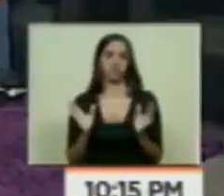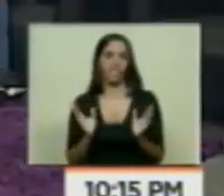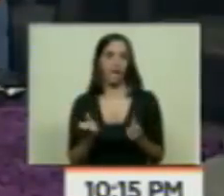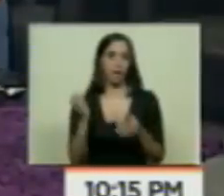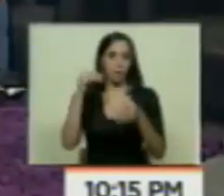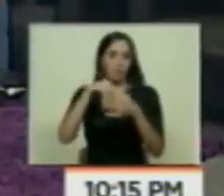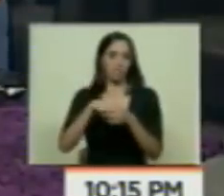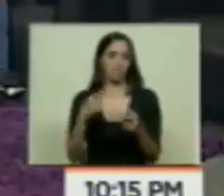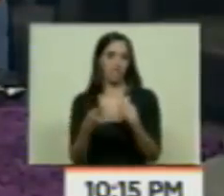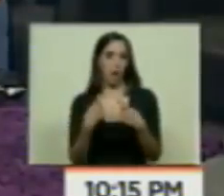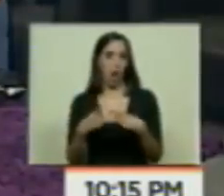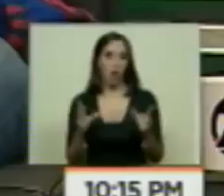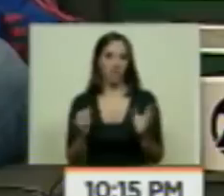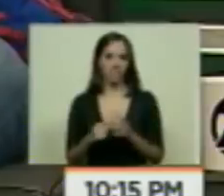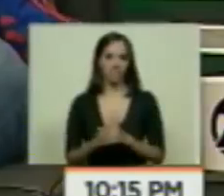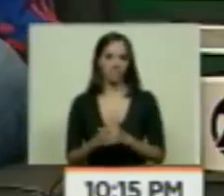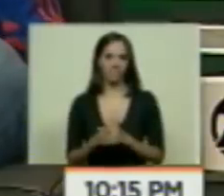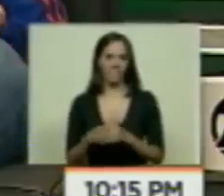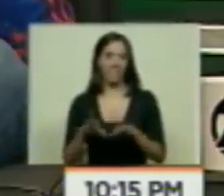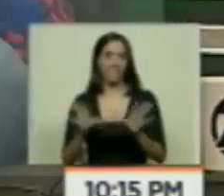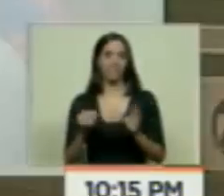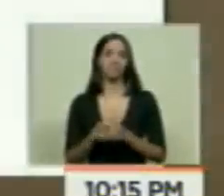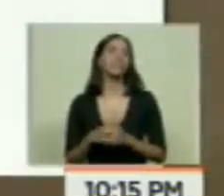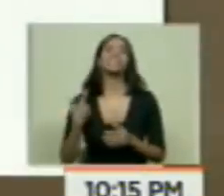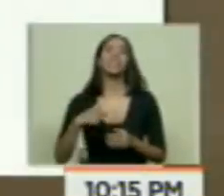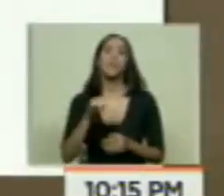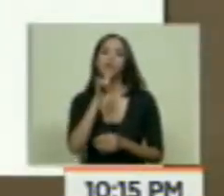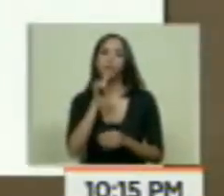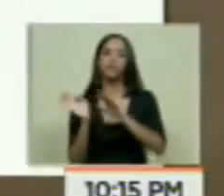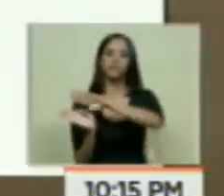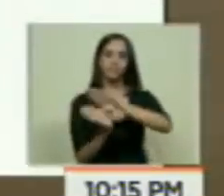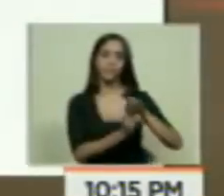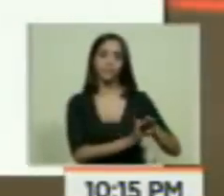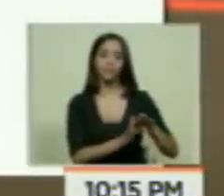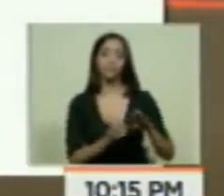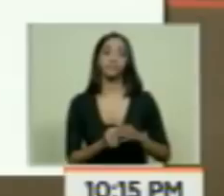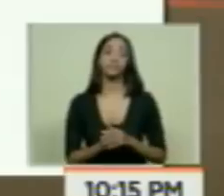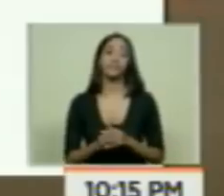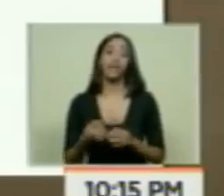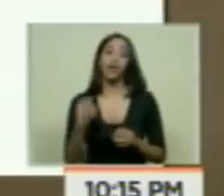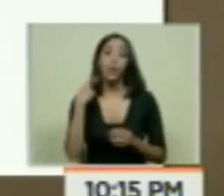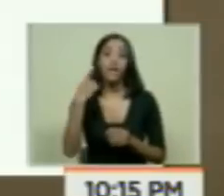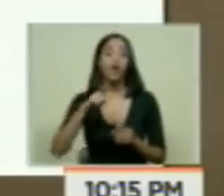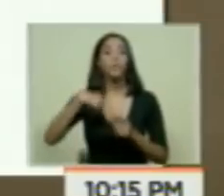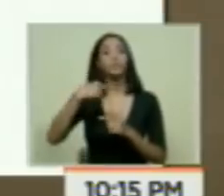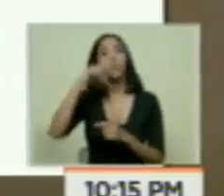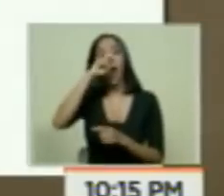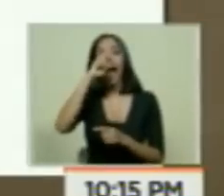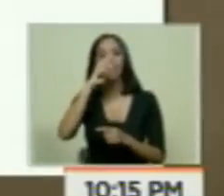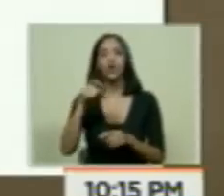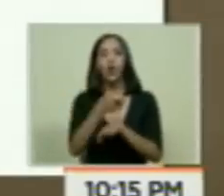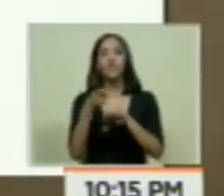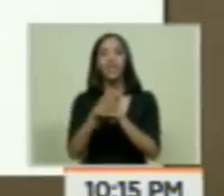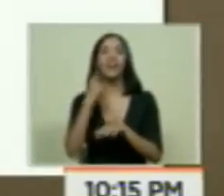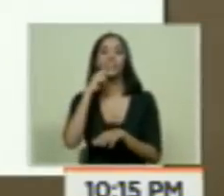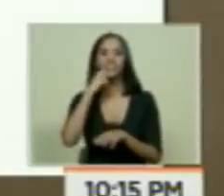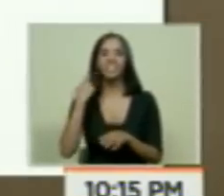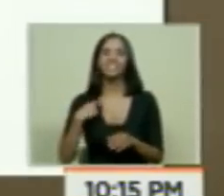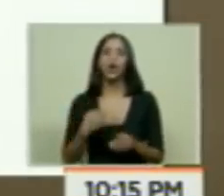en todas esas cosas? Mira, tenemos otra noticia, señor director, y es que con miras a los próximos años, gobierno de Rusia recibió un plan de